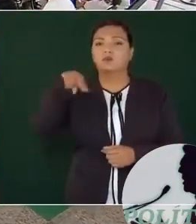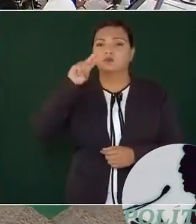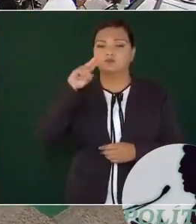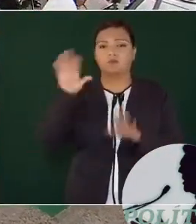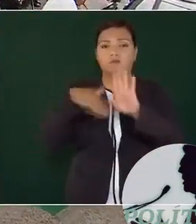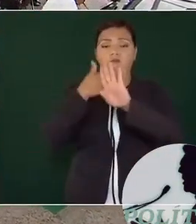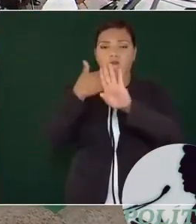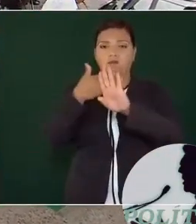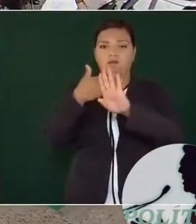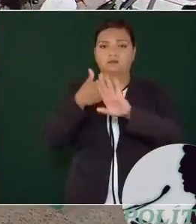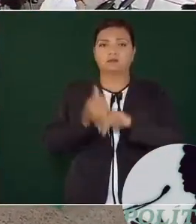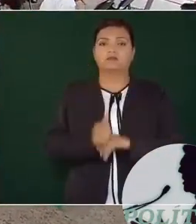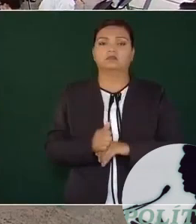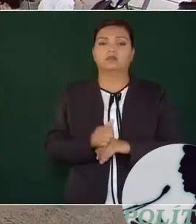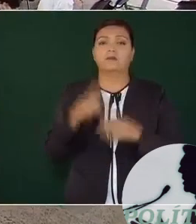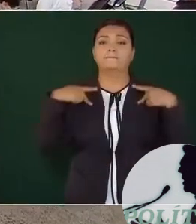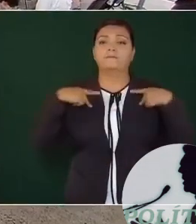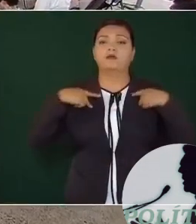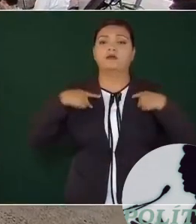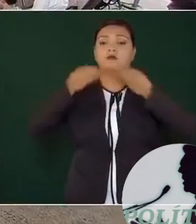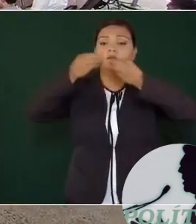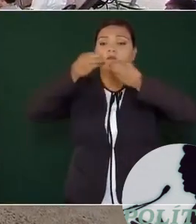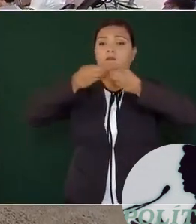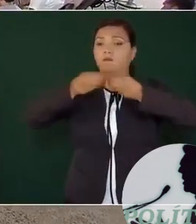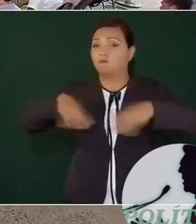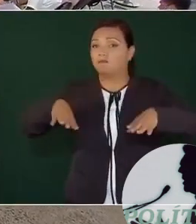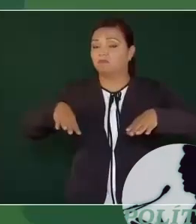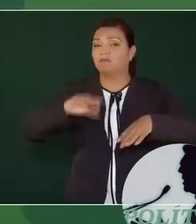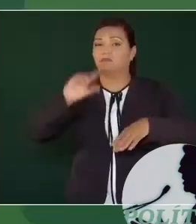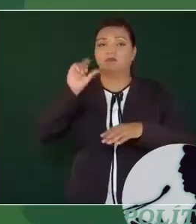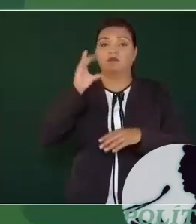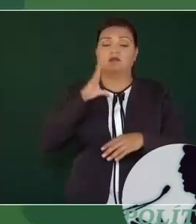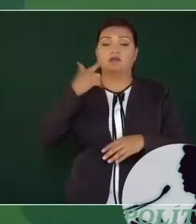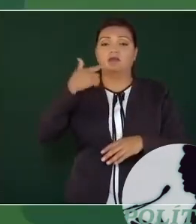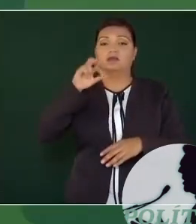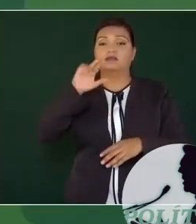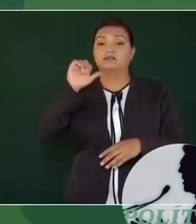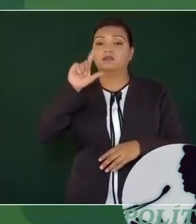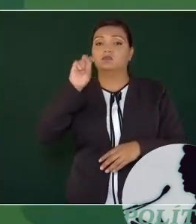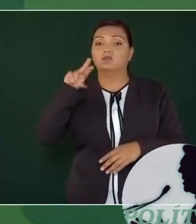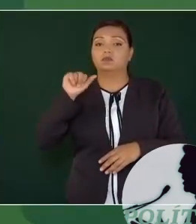contra de los desaparecidos en la época de García Luna?